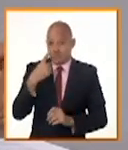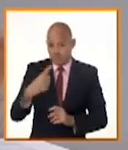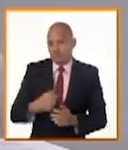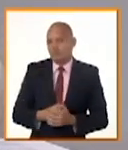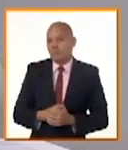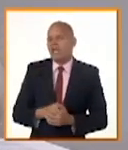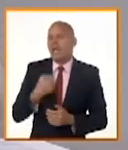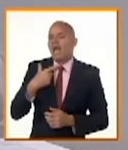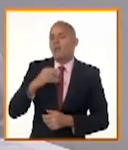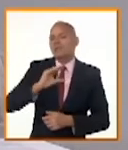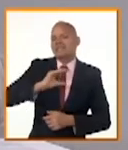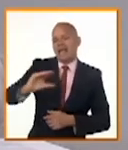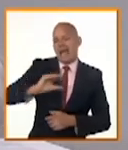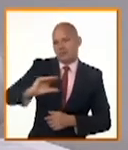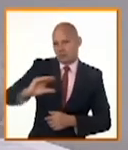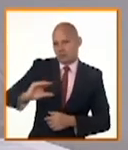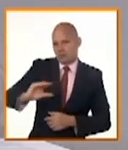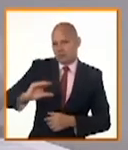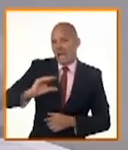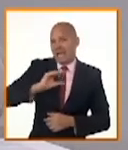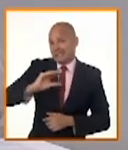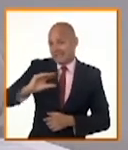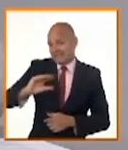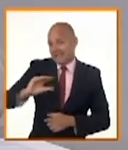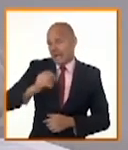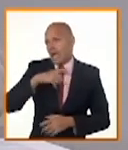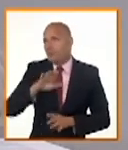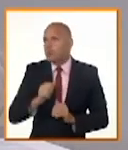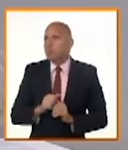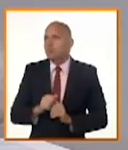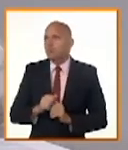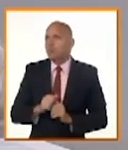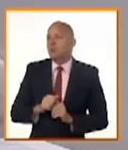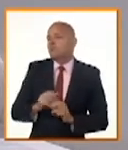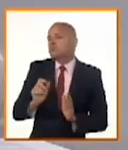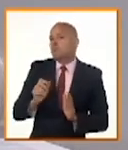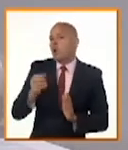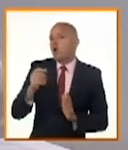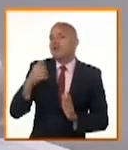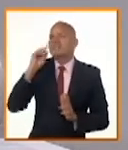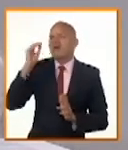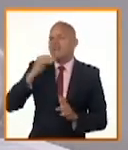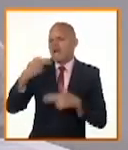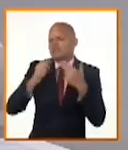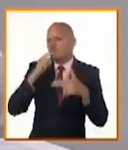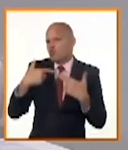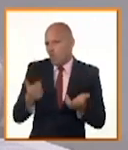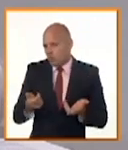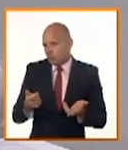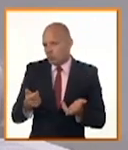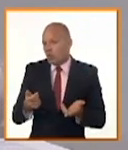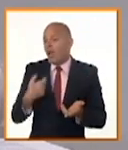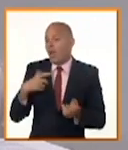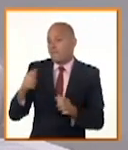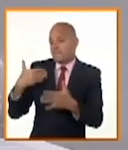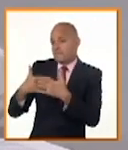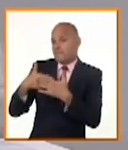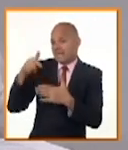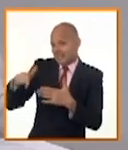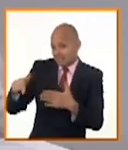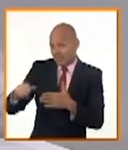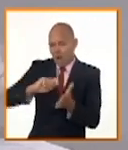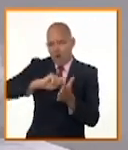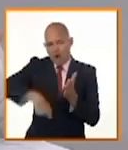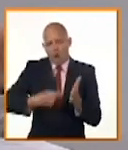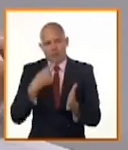una persona natural para eso los bancos tienen un servicio que se llama domiciliar la nómina y entonces usted tiene que contratar ese servicio bajo esos términos y condiciones